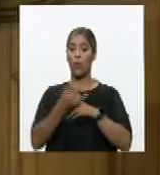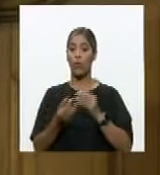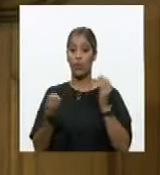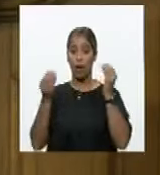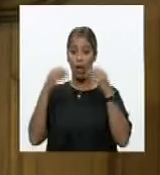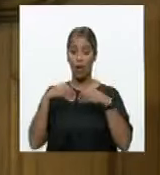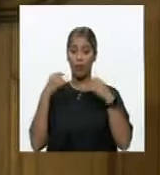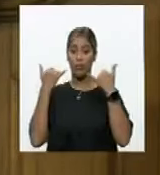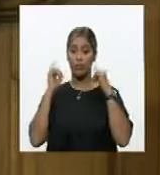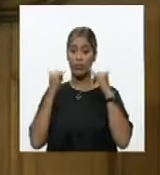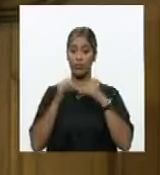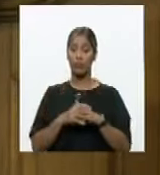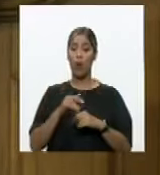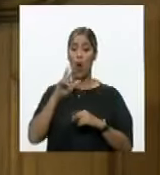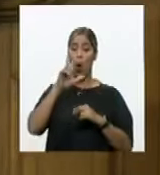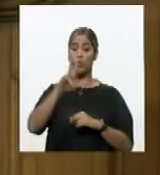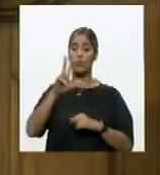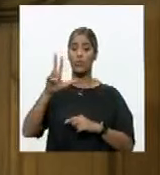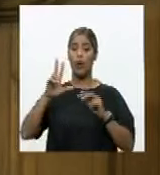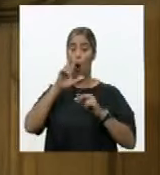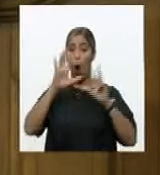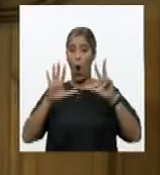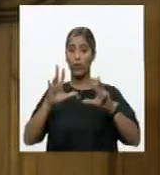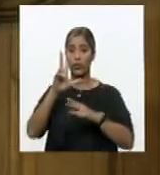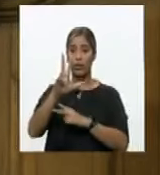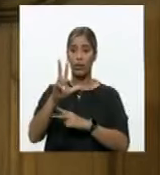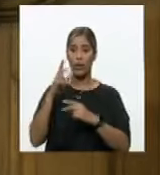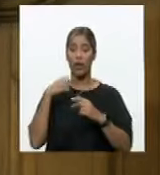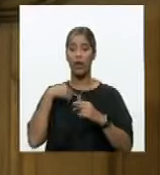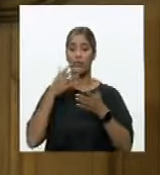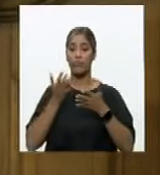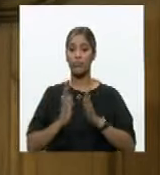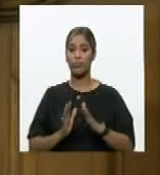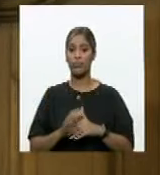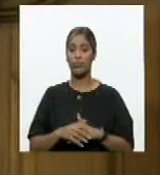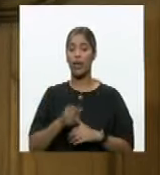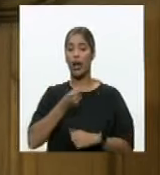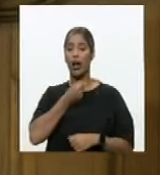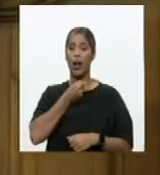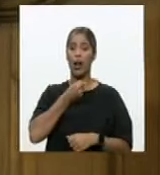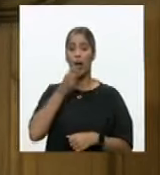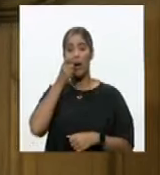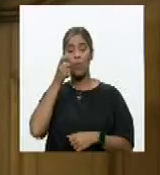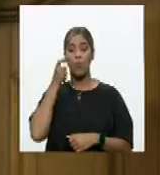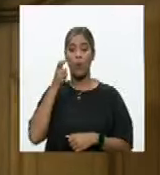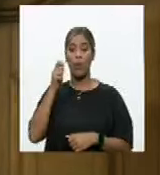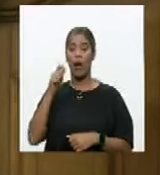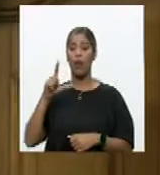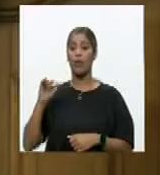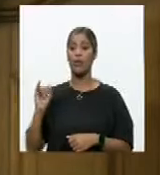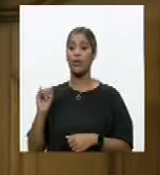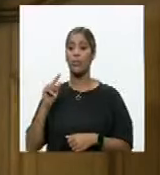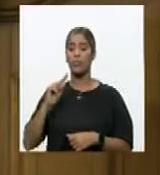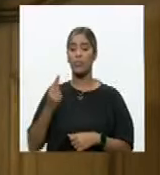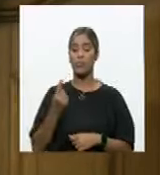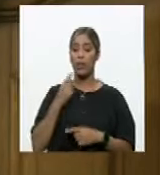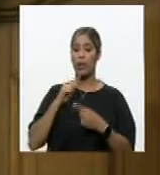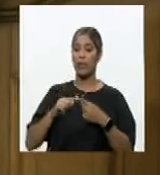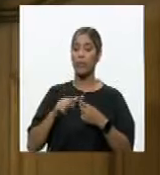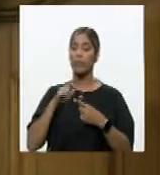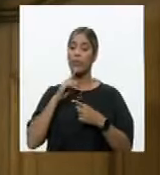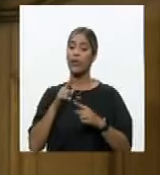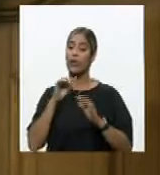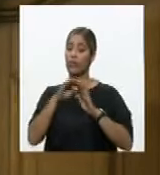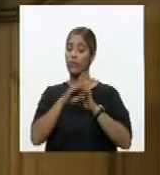para conmemorar el 83 aniversario del natalicio del cantautor del pueblo Alí I, de conformidad